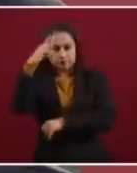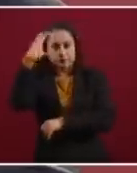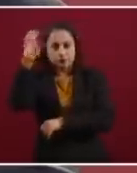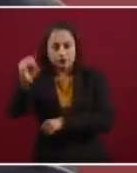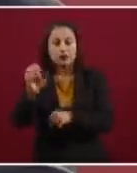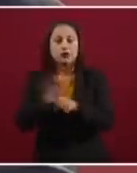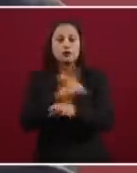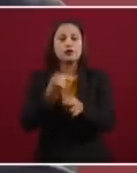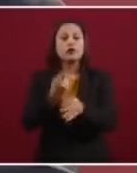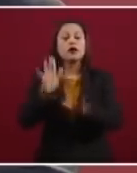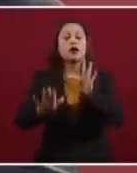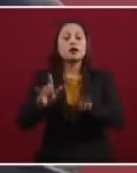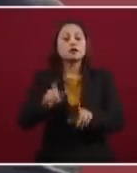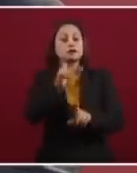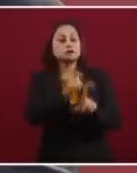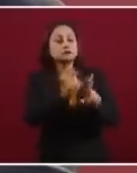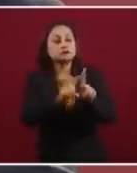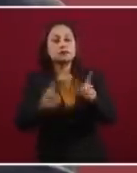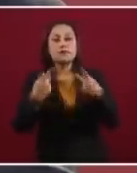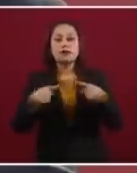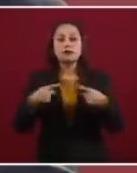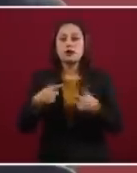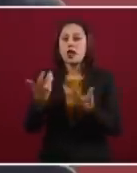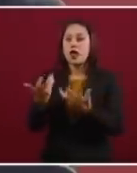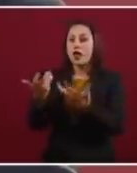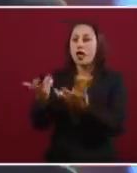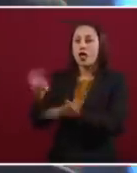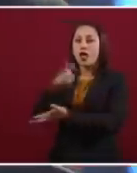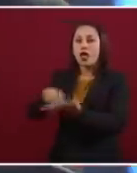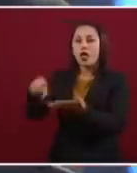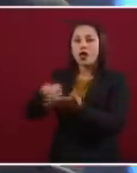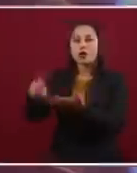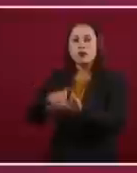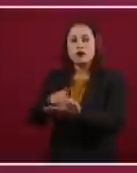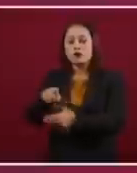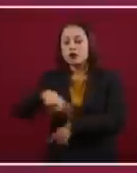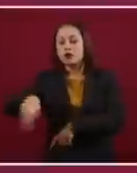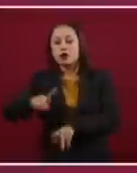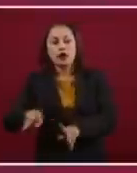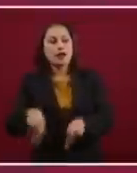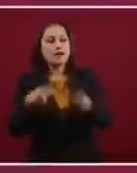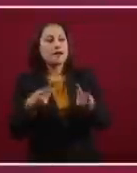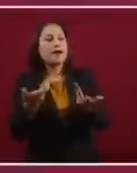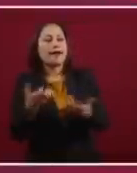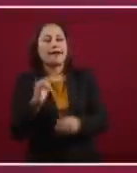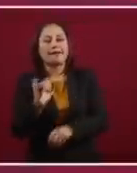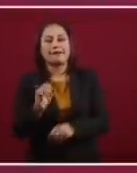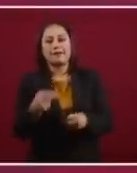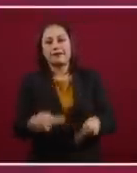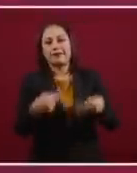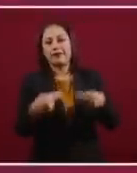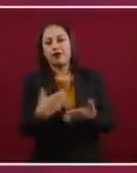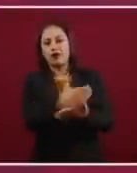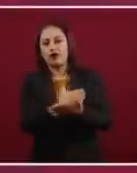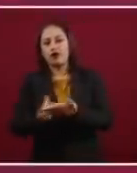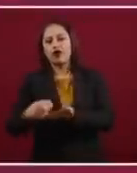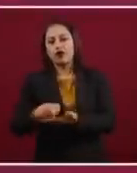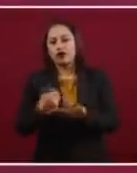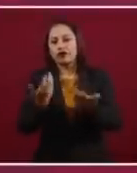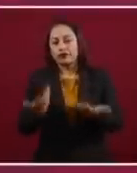mercado de consumidores lo que les propicia enormes ganancias y de esta manera pueden enfocarse